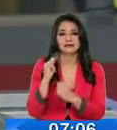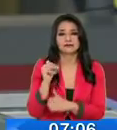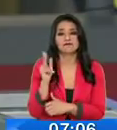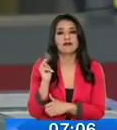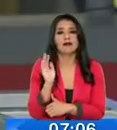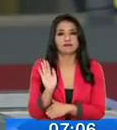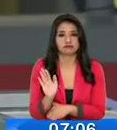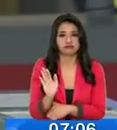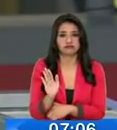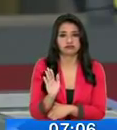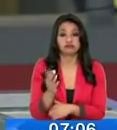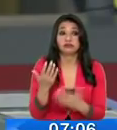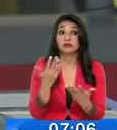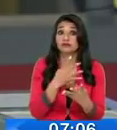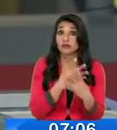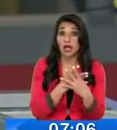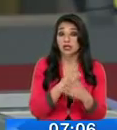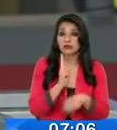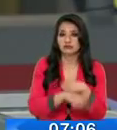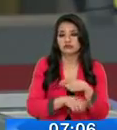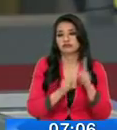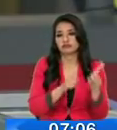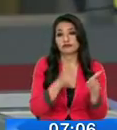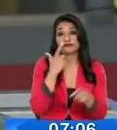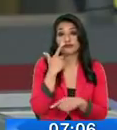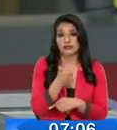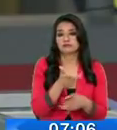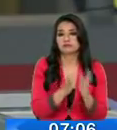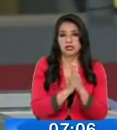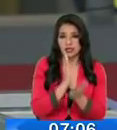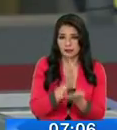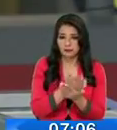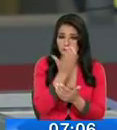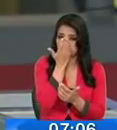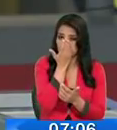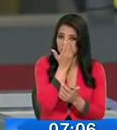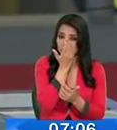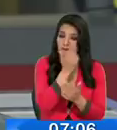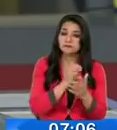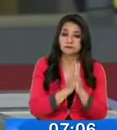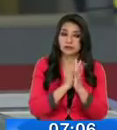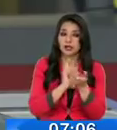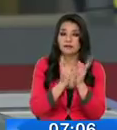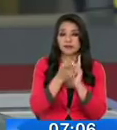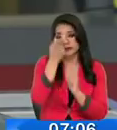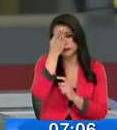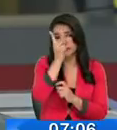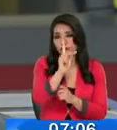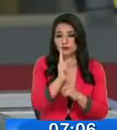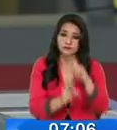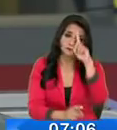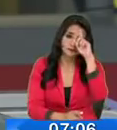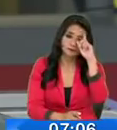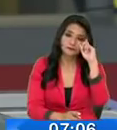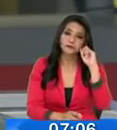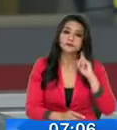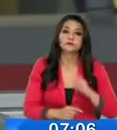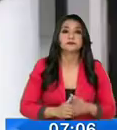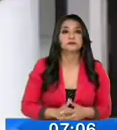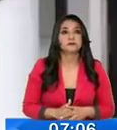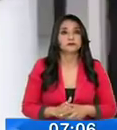de sus medidas cautelares a la fiscalía y le indicó la misma que apelará esta decisión.